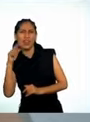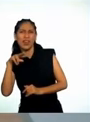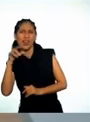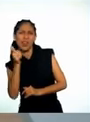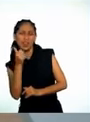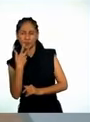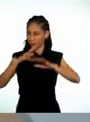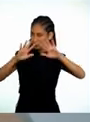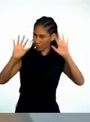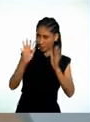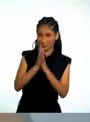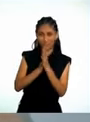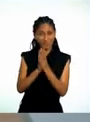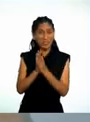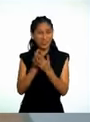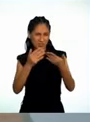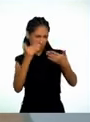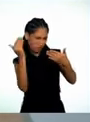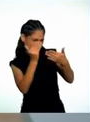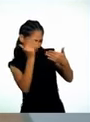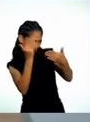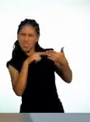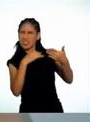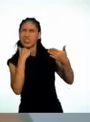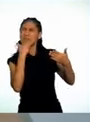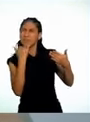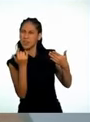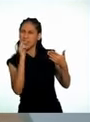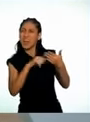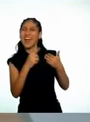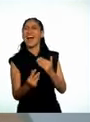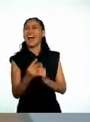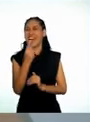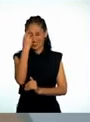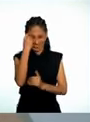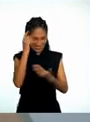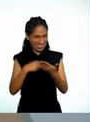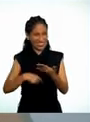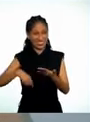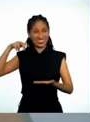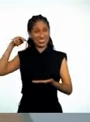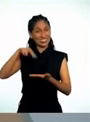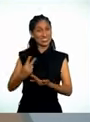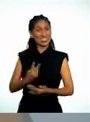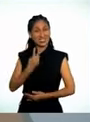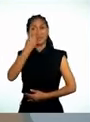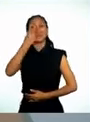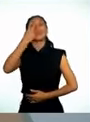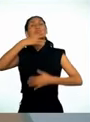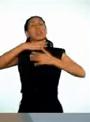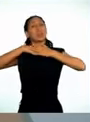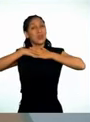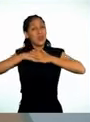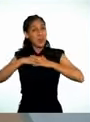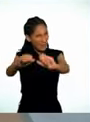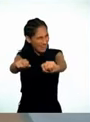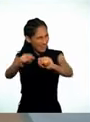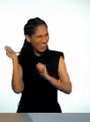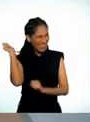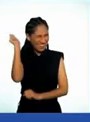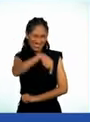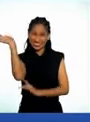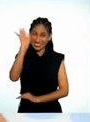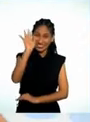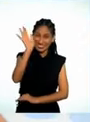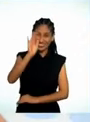bueno mientras averiguó qué pasa acá aprovecha en parte de la silla respira y vamos a activarlo